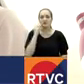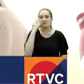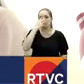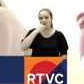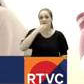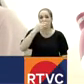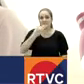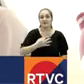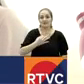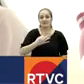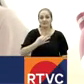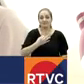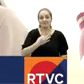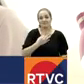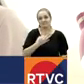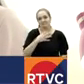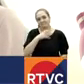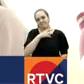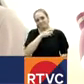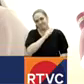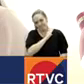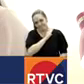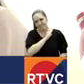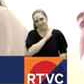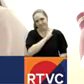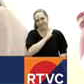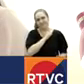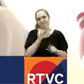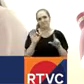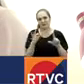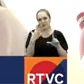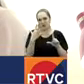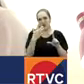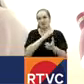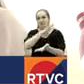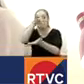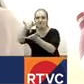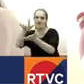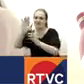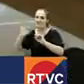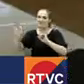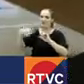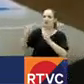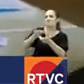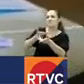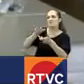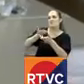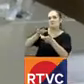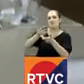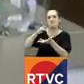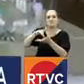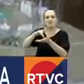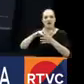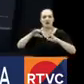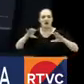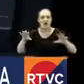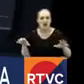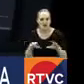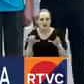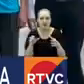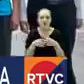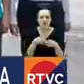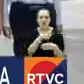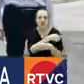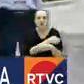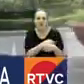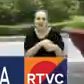verdad. Lamentablemente ha tenido que ser virtual, pero aún así han hecho algunas actividades los comités